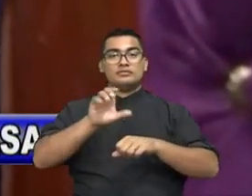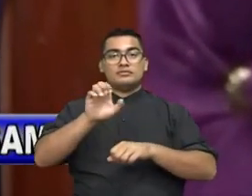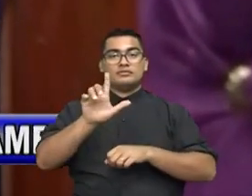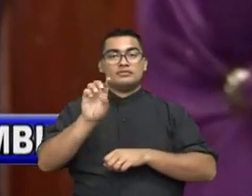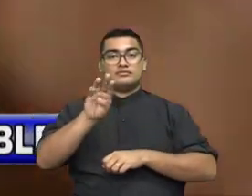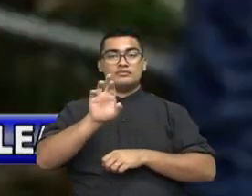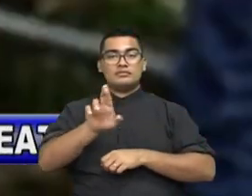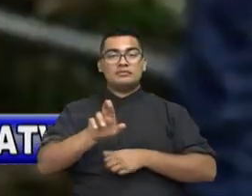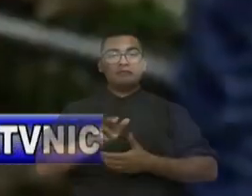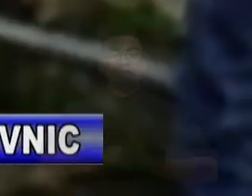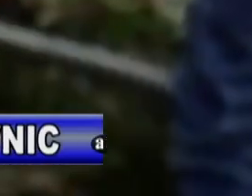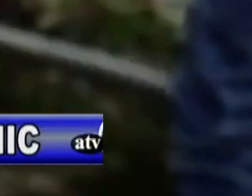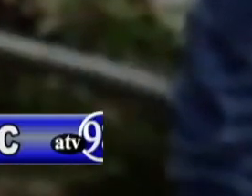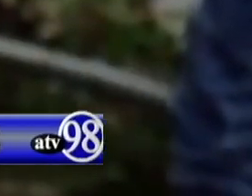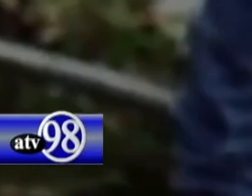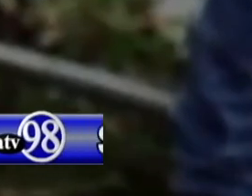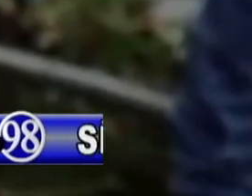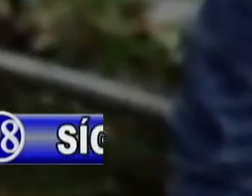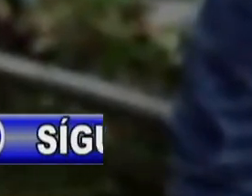Marcia.